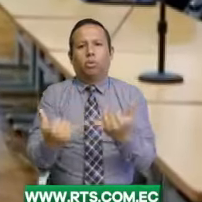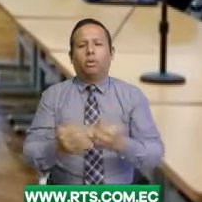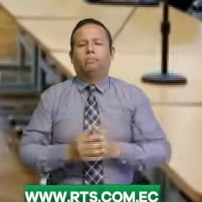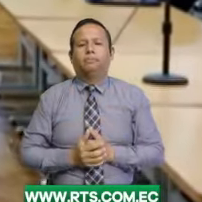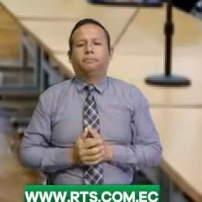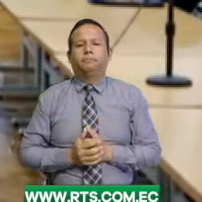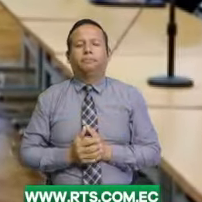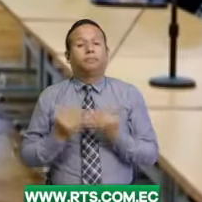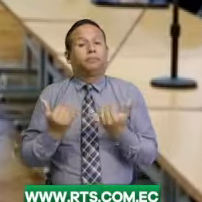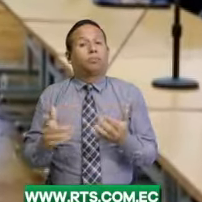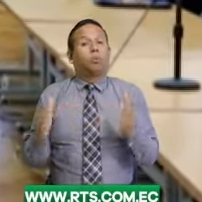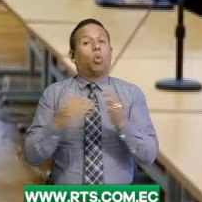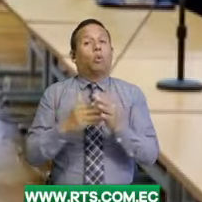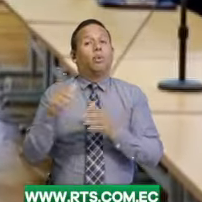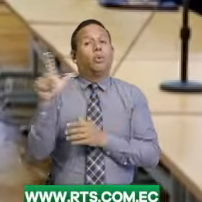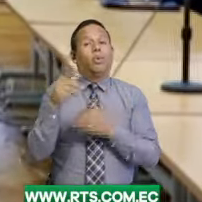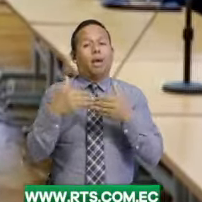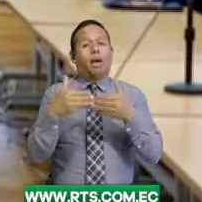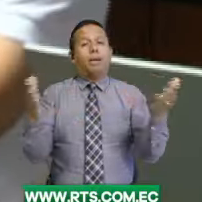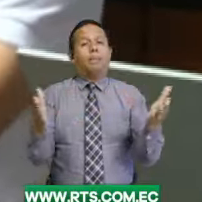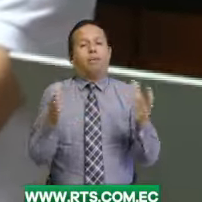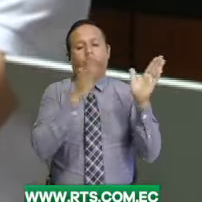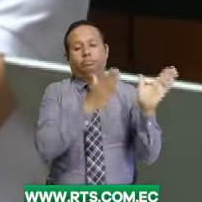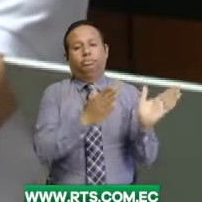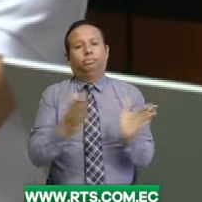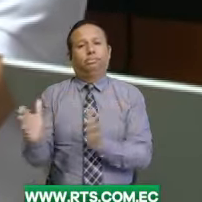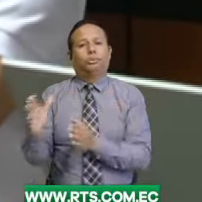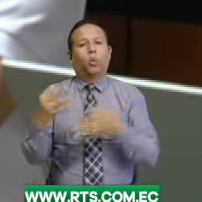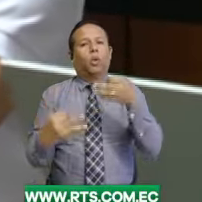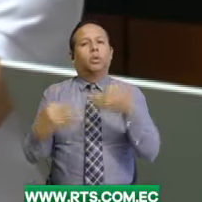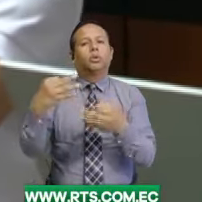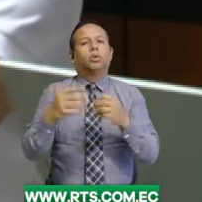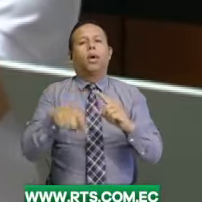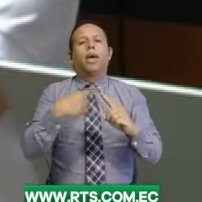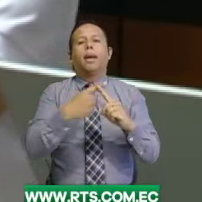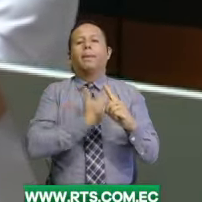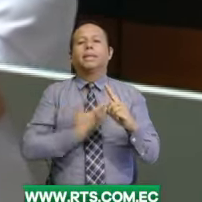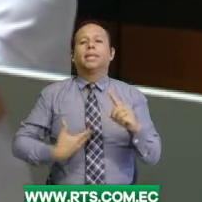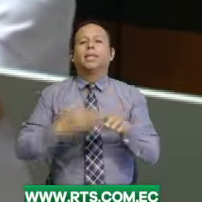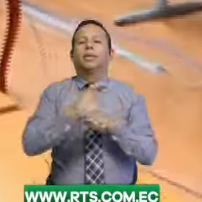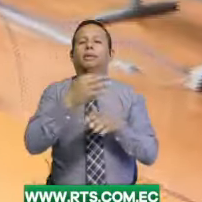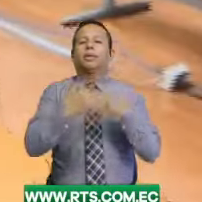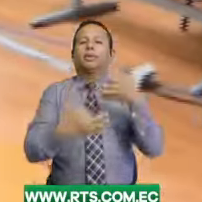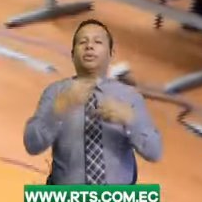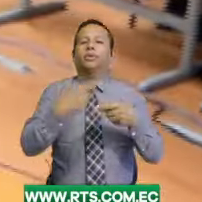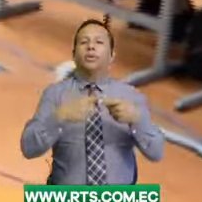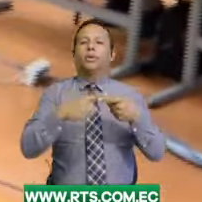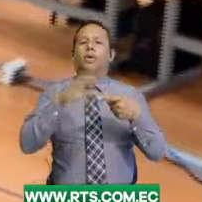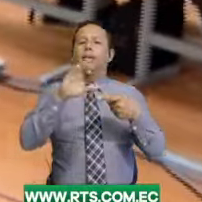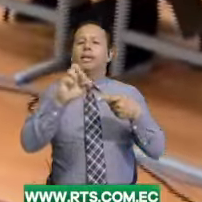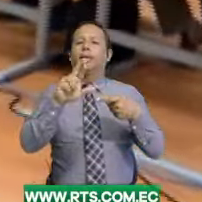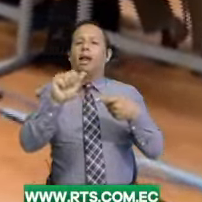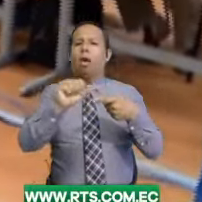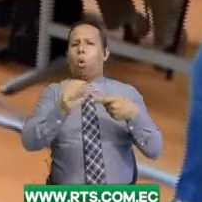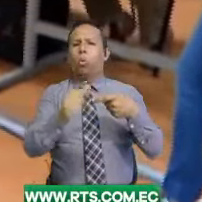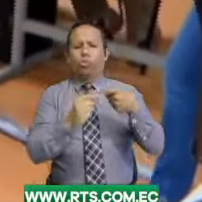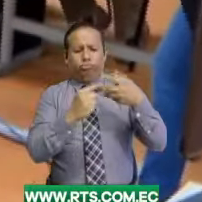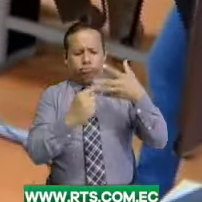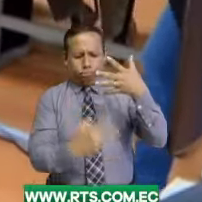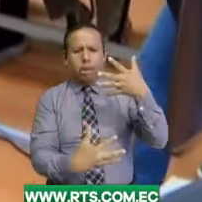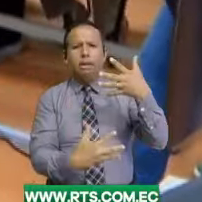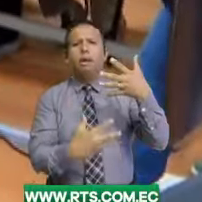Este lunes se reinstaló la audiencia preparatoria de juicio contra el expresidente de la Judicatura, Wilman Terán, y otros 10 investigados dentro del caso